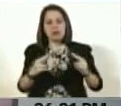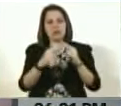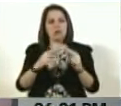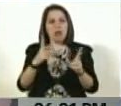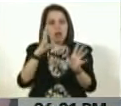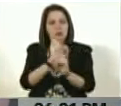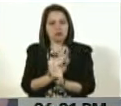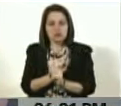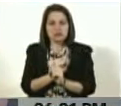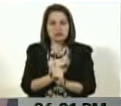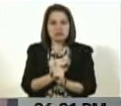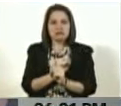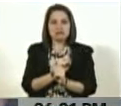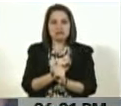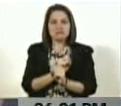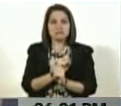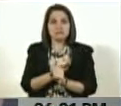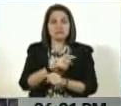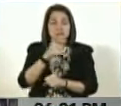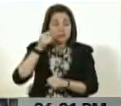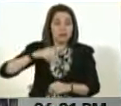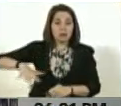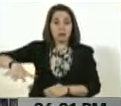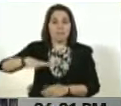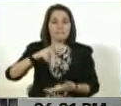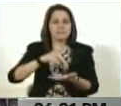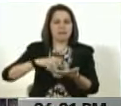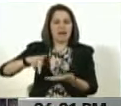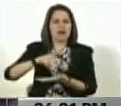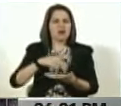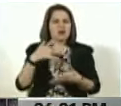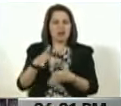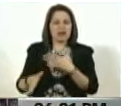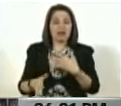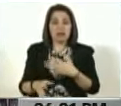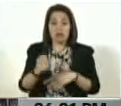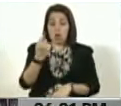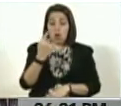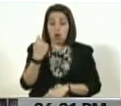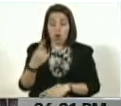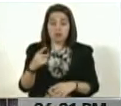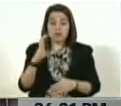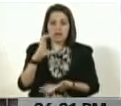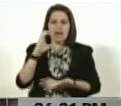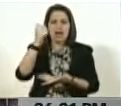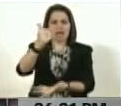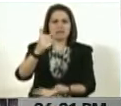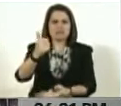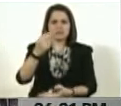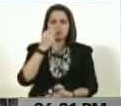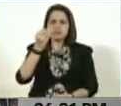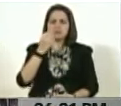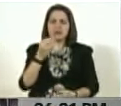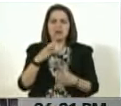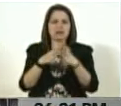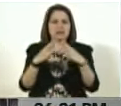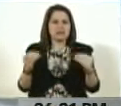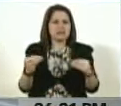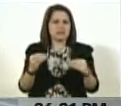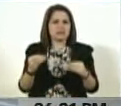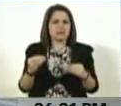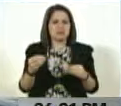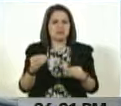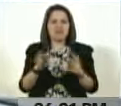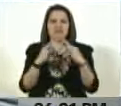Y en esta parroquia, nosotros estamos atendiendo 11 clubs de la parroquia. Que ¿aproximadamente líderes, cuántas personas,